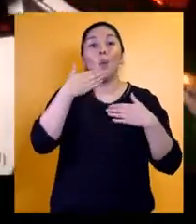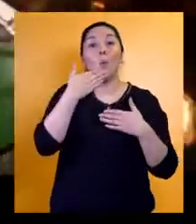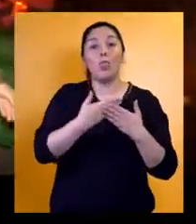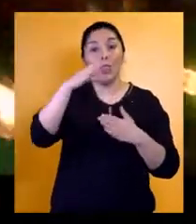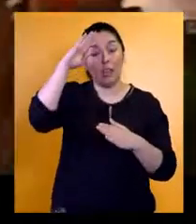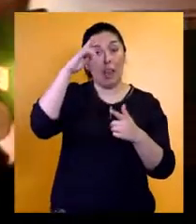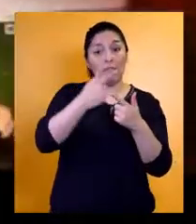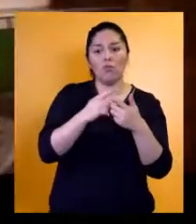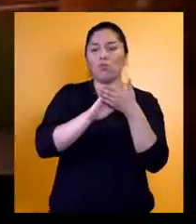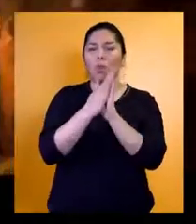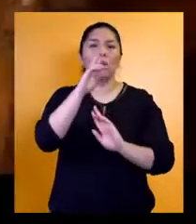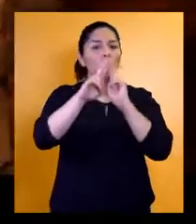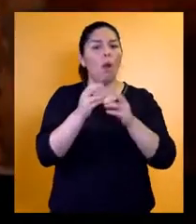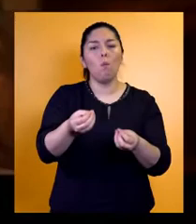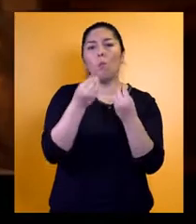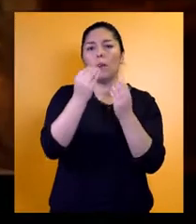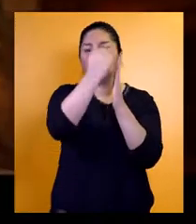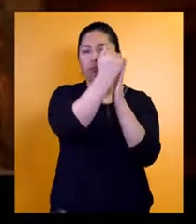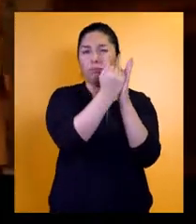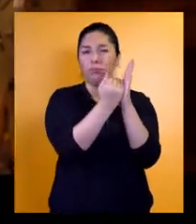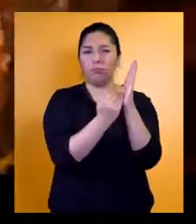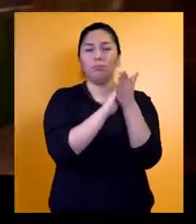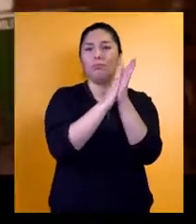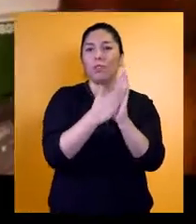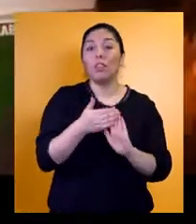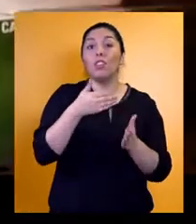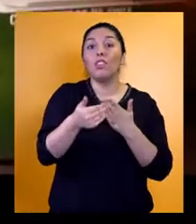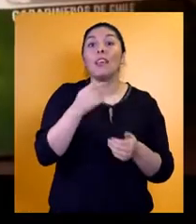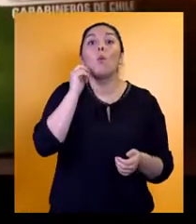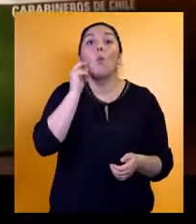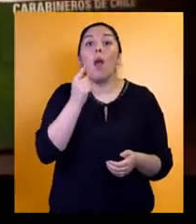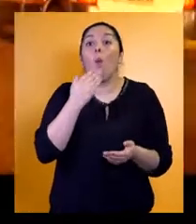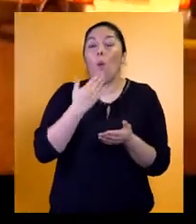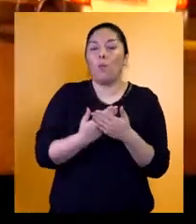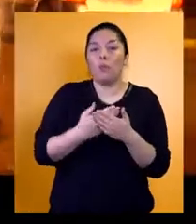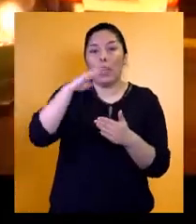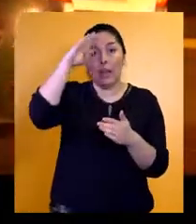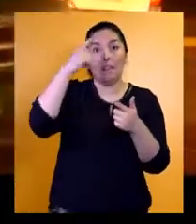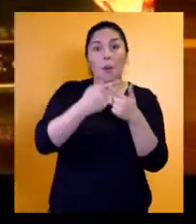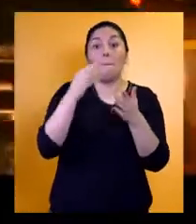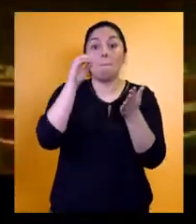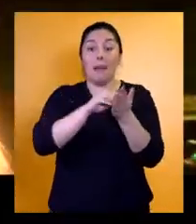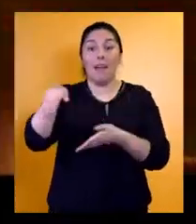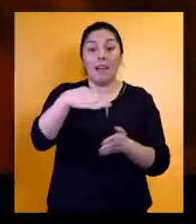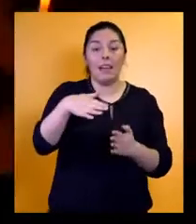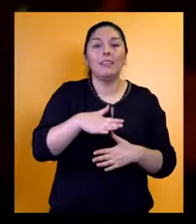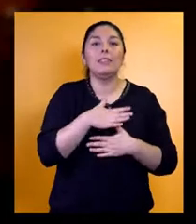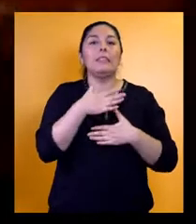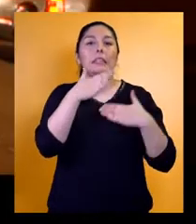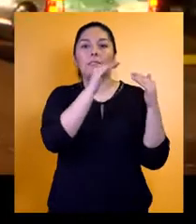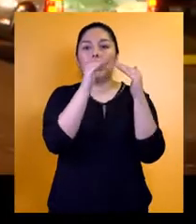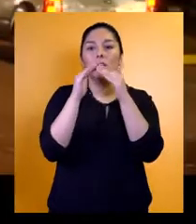han arrojado buenos resultados, concluyen las autoridades, insistiendo en que la mayor presencia policial en las calles dará mayor sensación